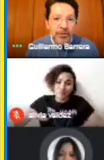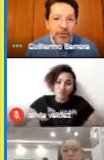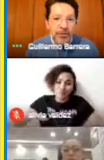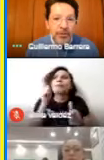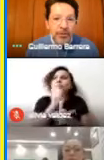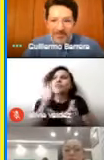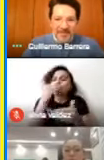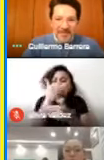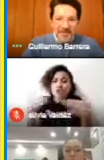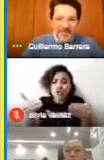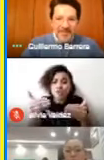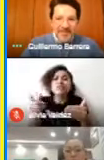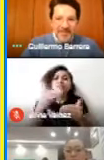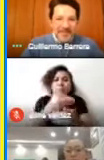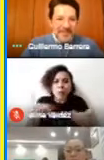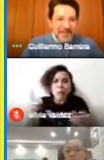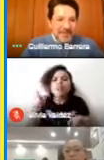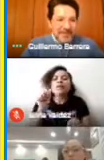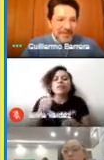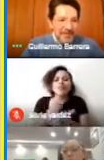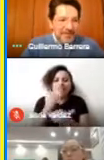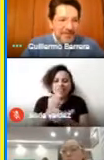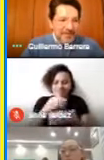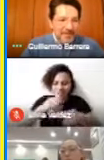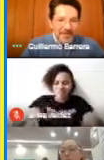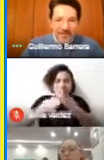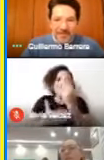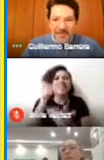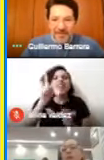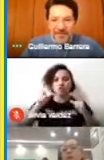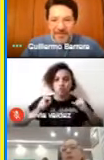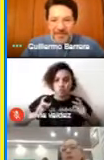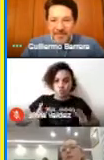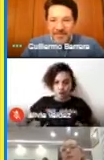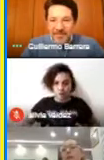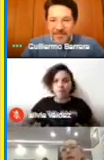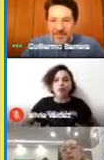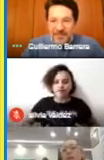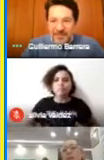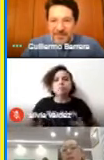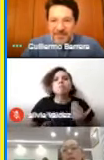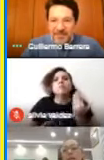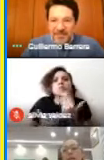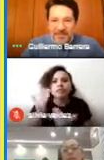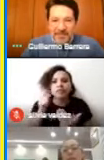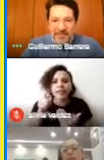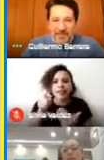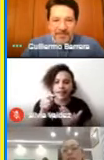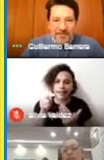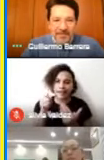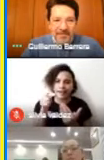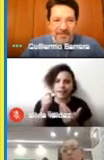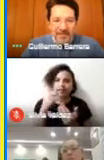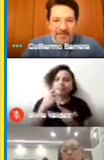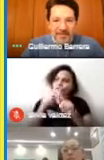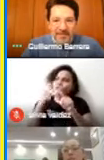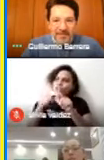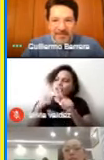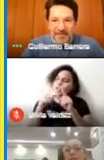niños más pequeños trabajando su territorio inicial, que es su cuerpo, y vamos subiendo a través de las